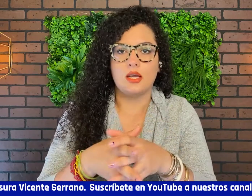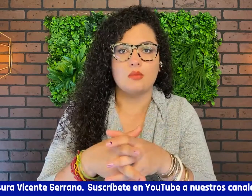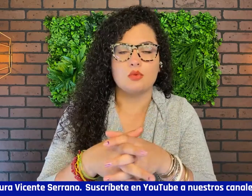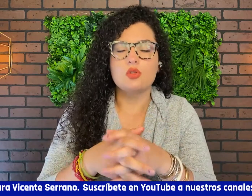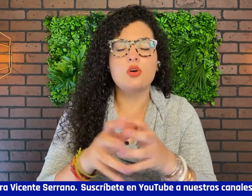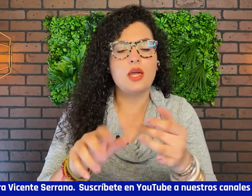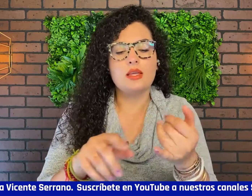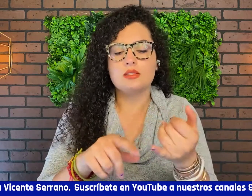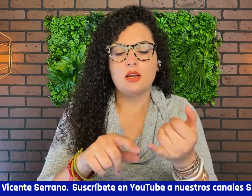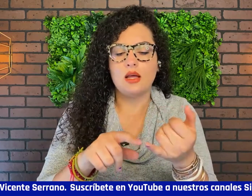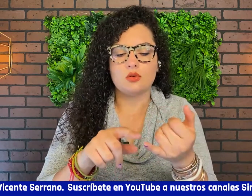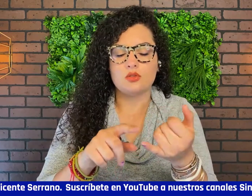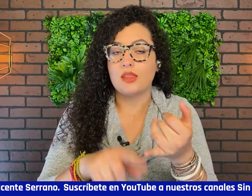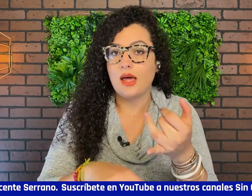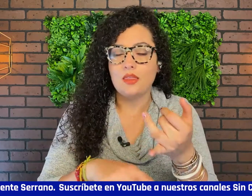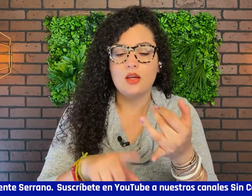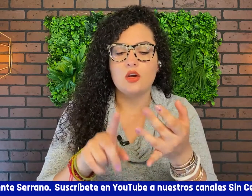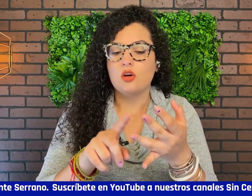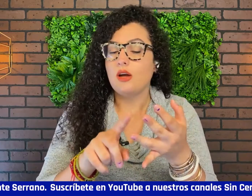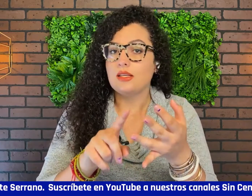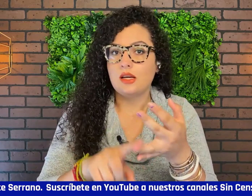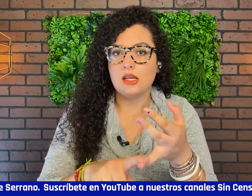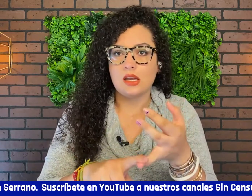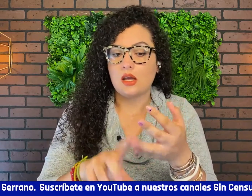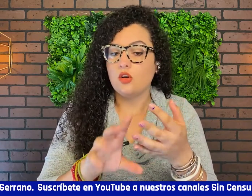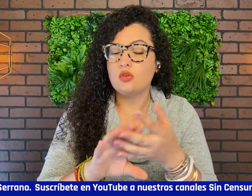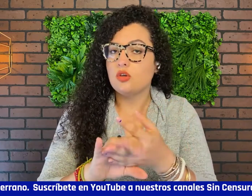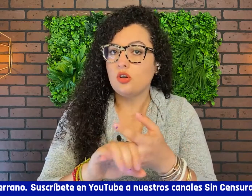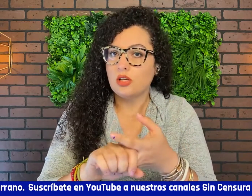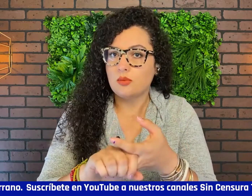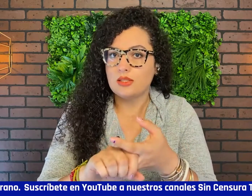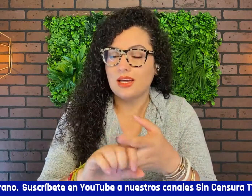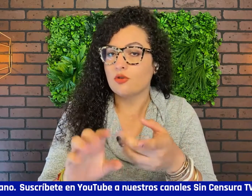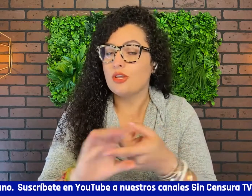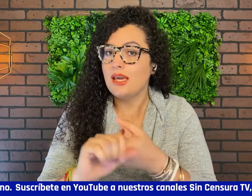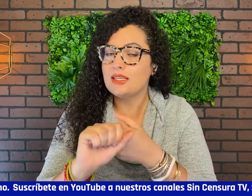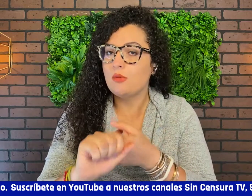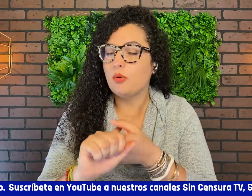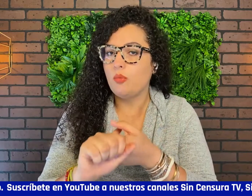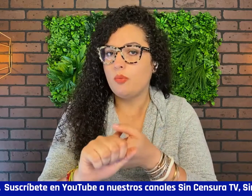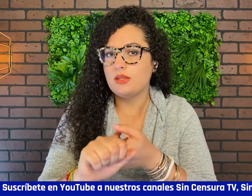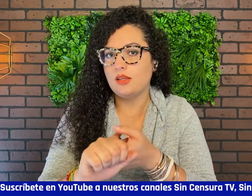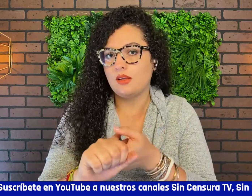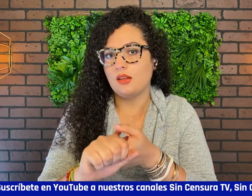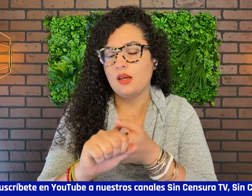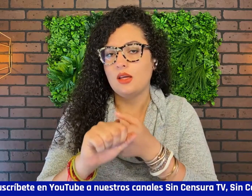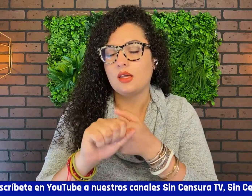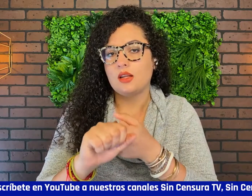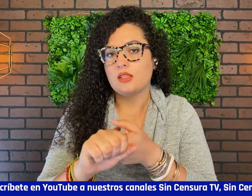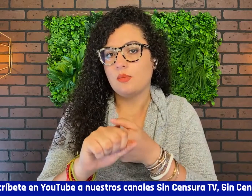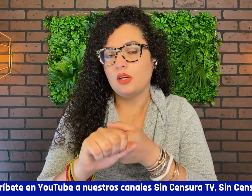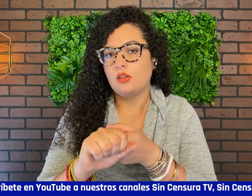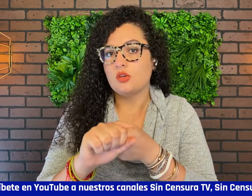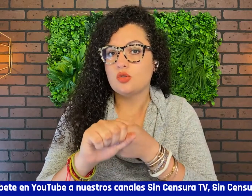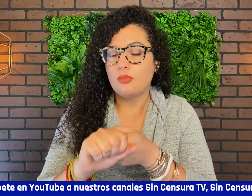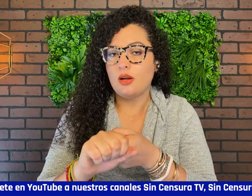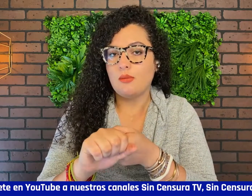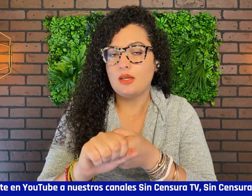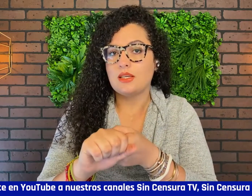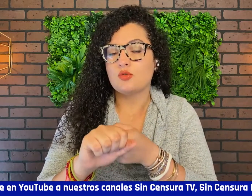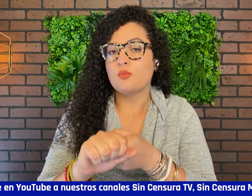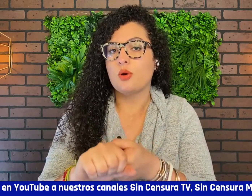que lleguemos. No es la sociedad, no es el INE, no son los adversarios, es el propio presidente quien está poniendo